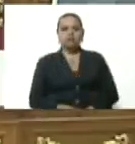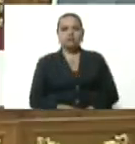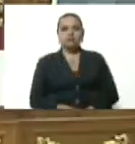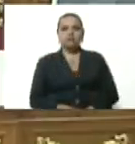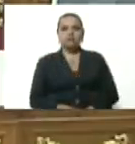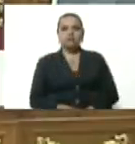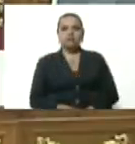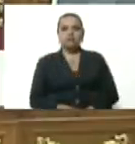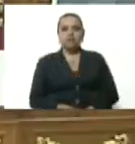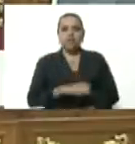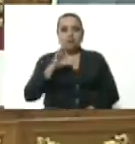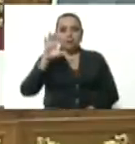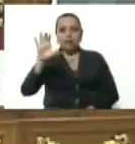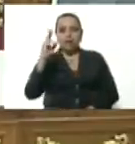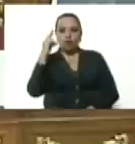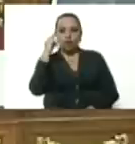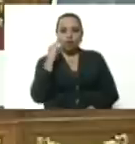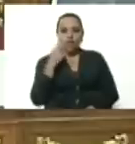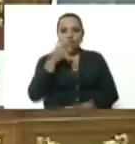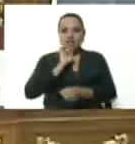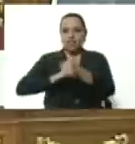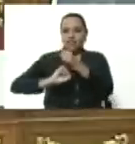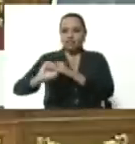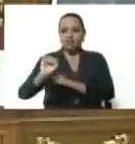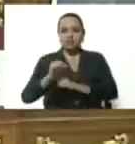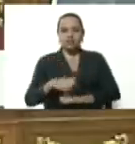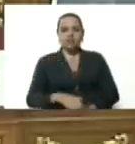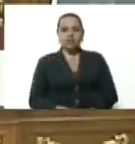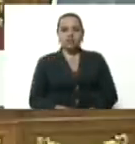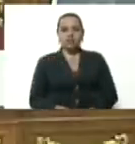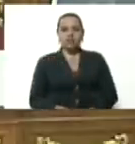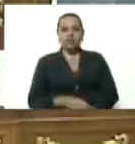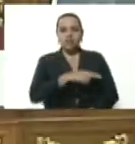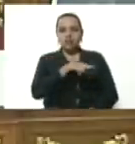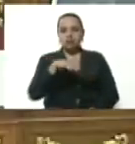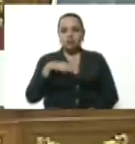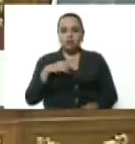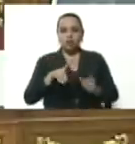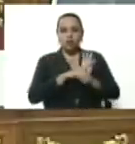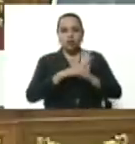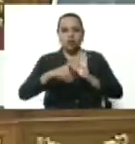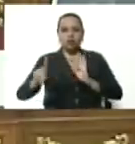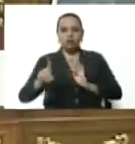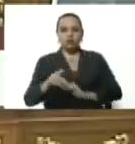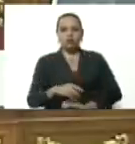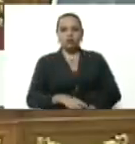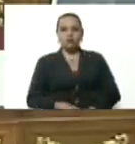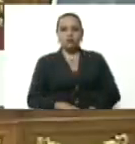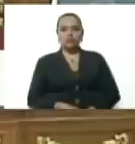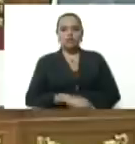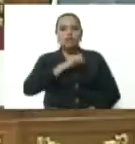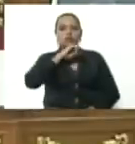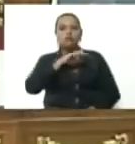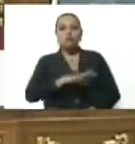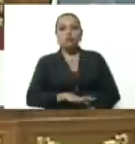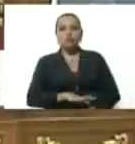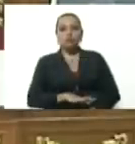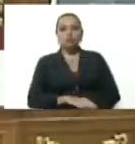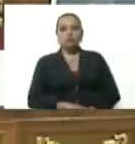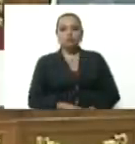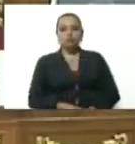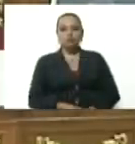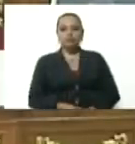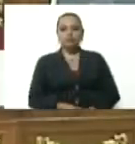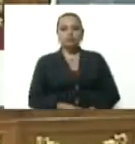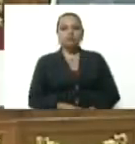de la patria bolivariana de defensa de nuestros derechos históricos